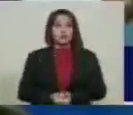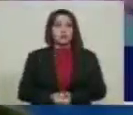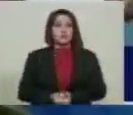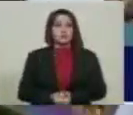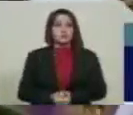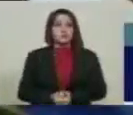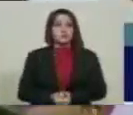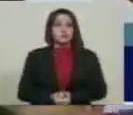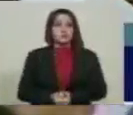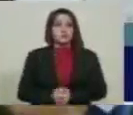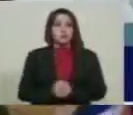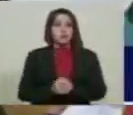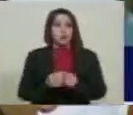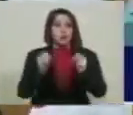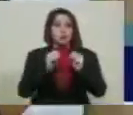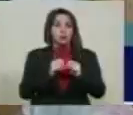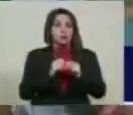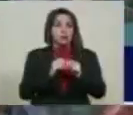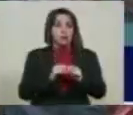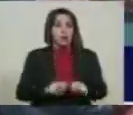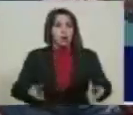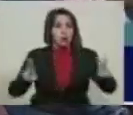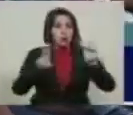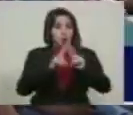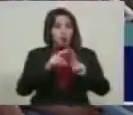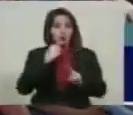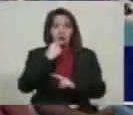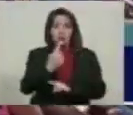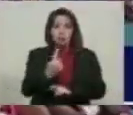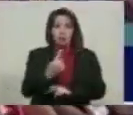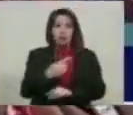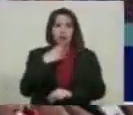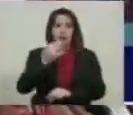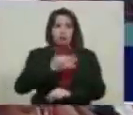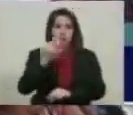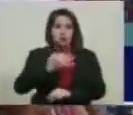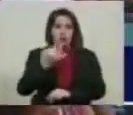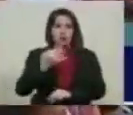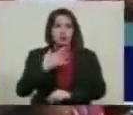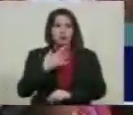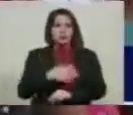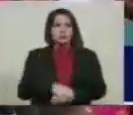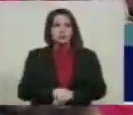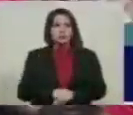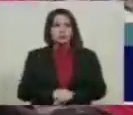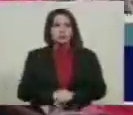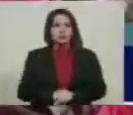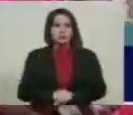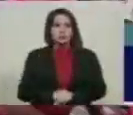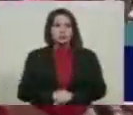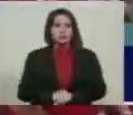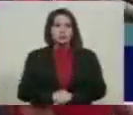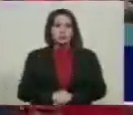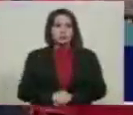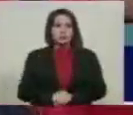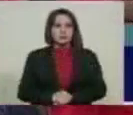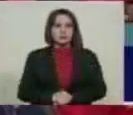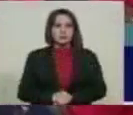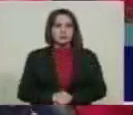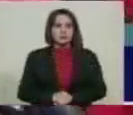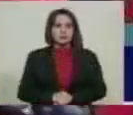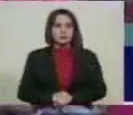En la ONU, yo lo dije, de verdad, es una realidad. Venimos de